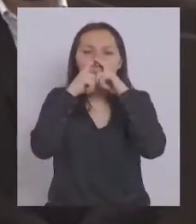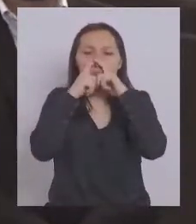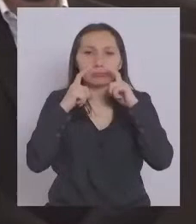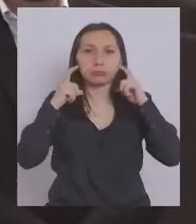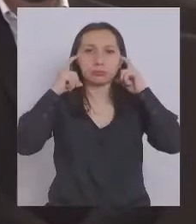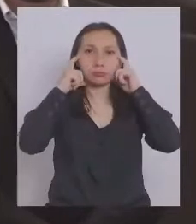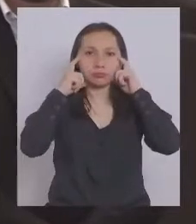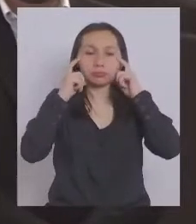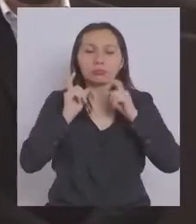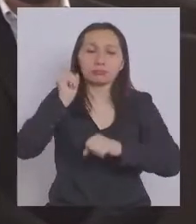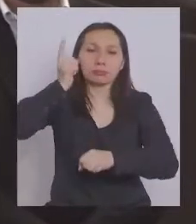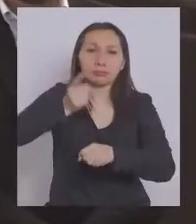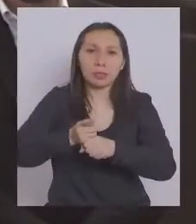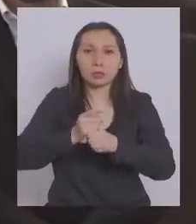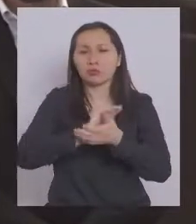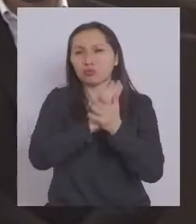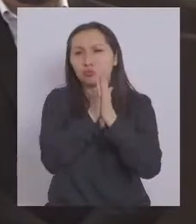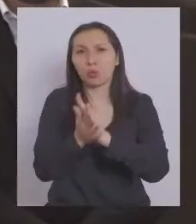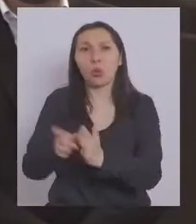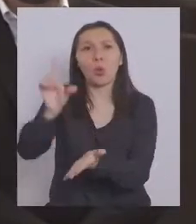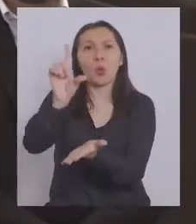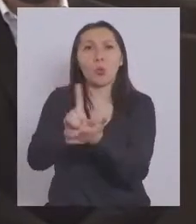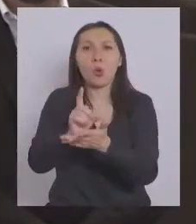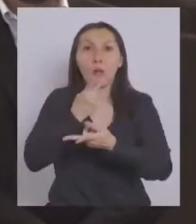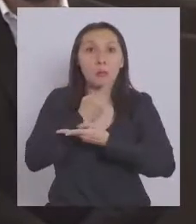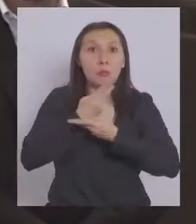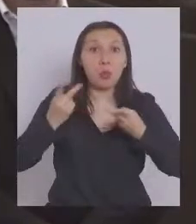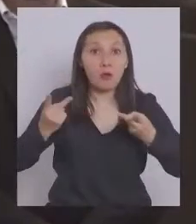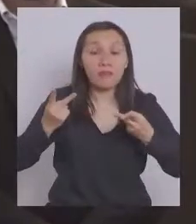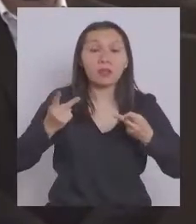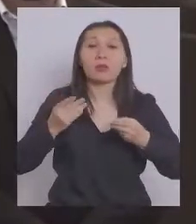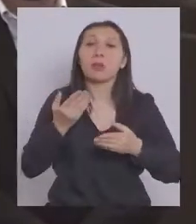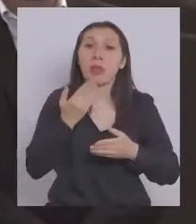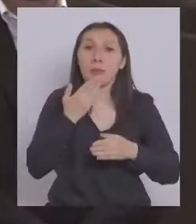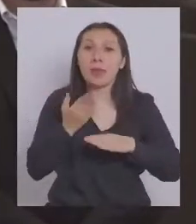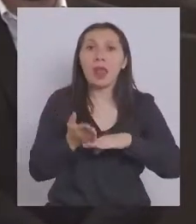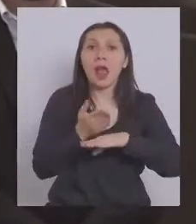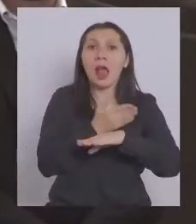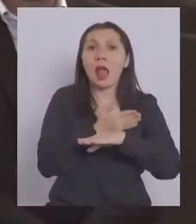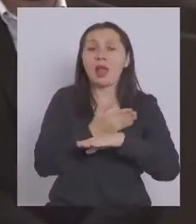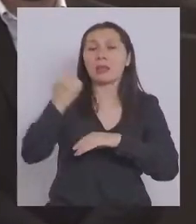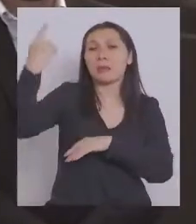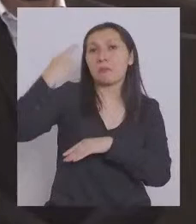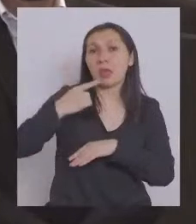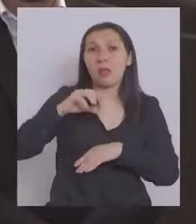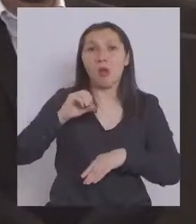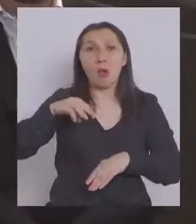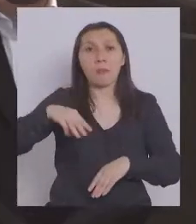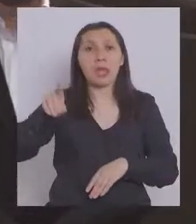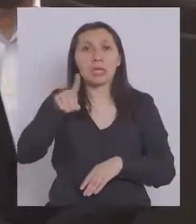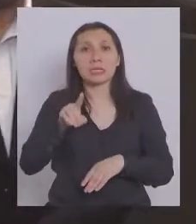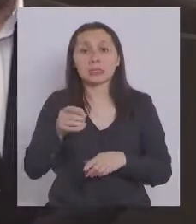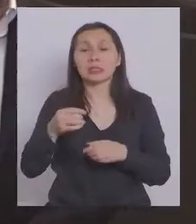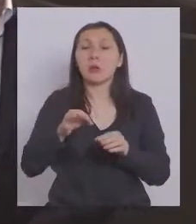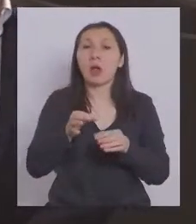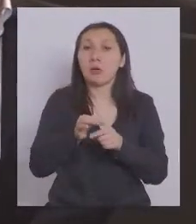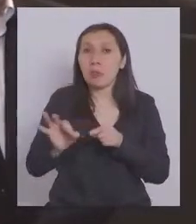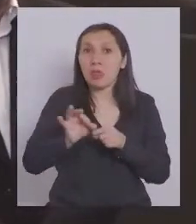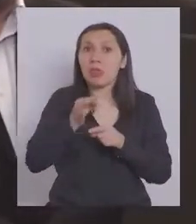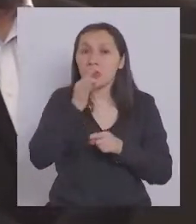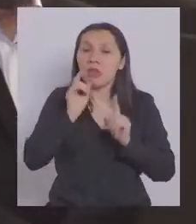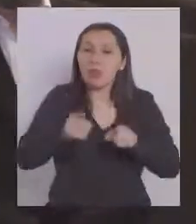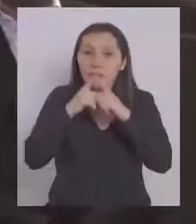de la mascarilla en todos los lugares públicos, incluso antes que la OMS recomendara que era necesario